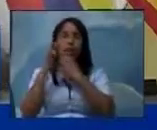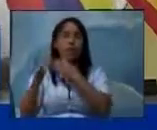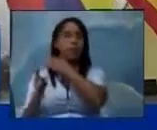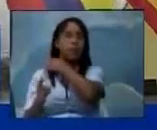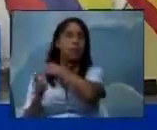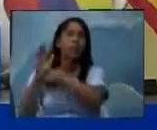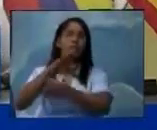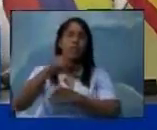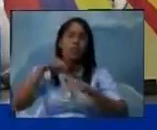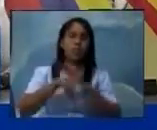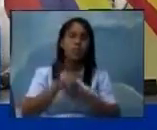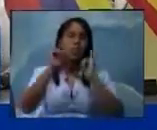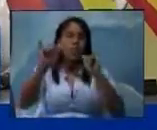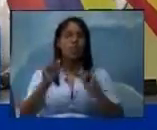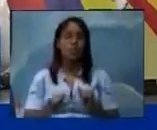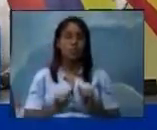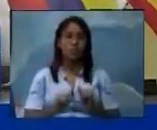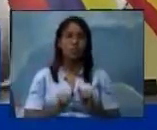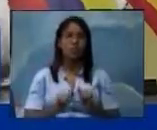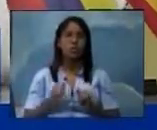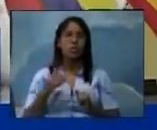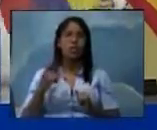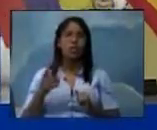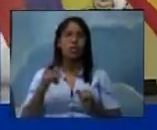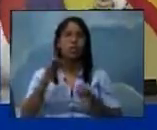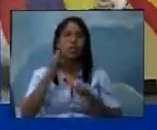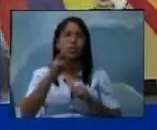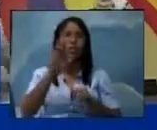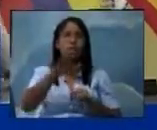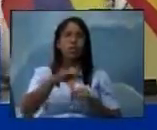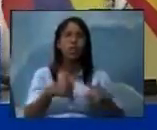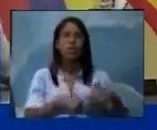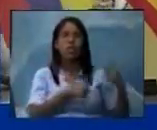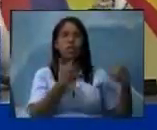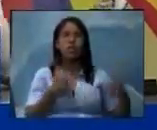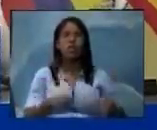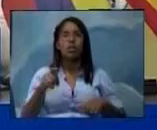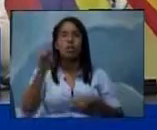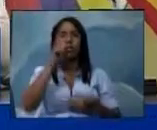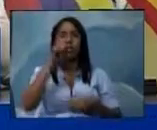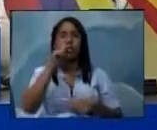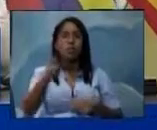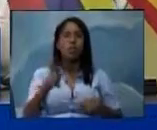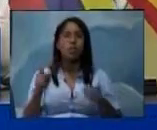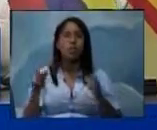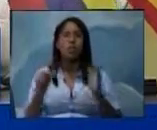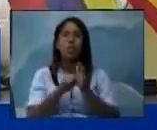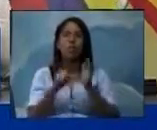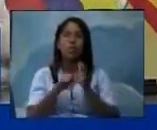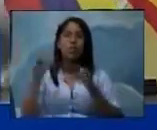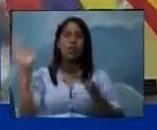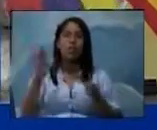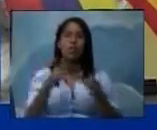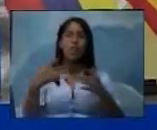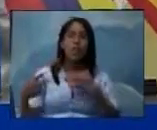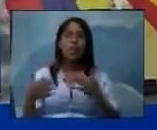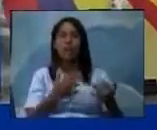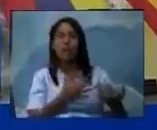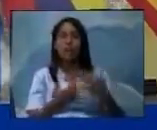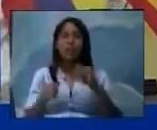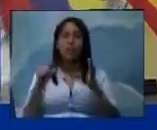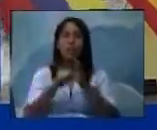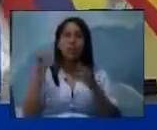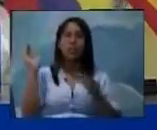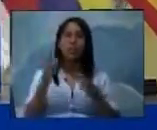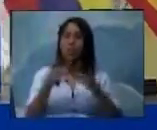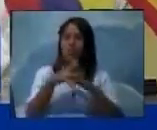está metido dentro de ellos mismos. Y el enemigo está en el corazón del hombre. ¿De dónde vienen las guerras? ¿De dónde vienen